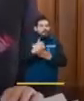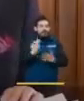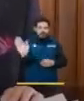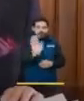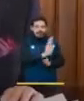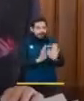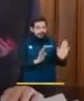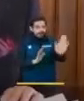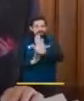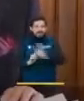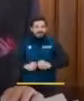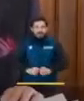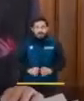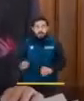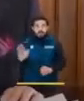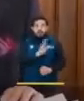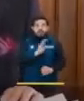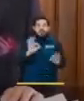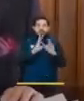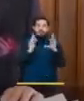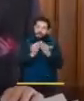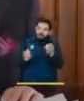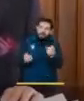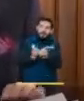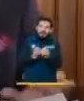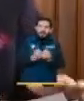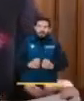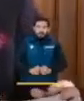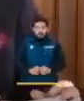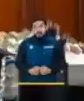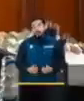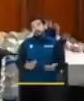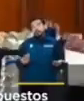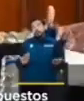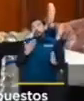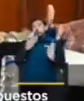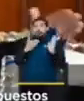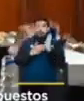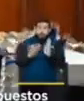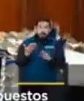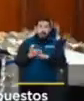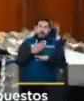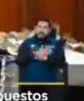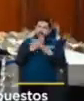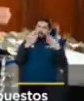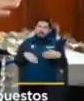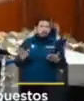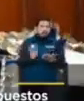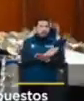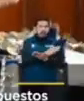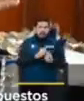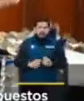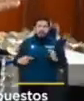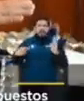pensadas especialmente en ustedes y sus familias. Si bien antes ya